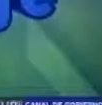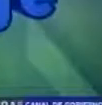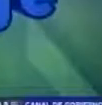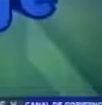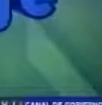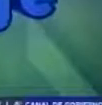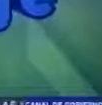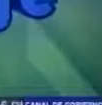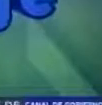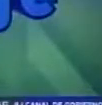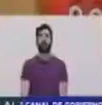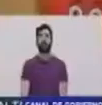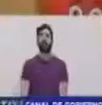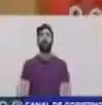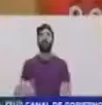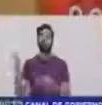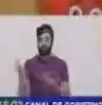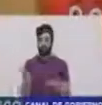Comunicación y lenguaje.